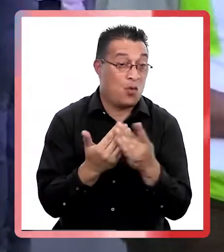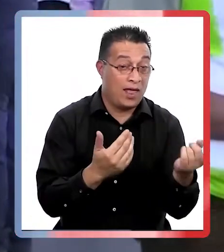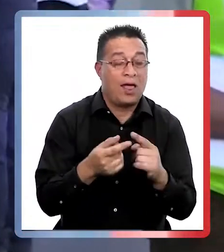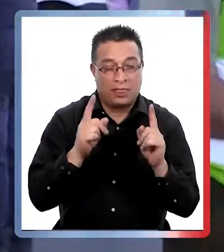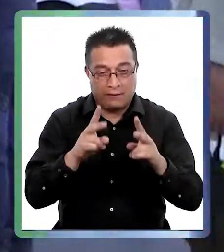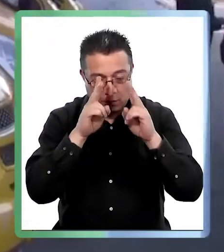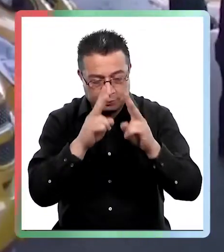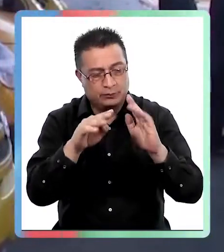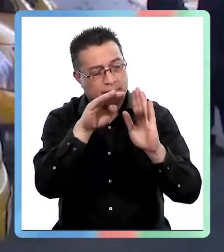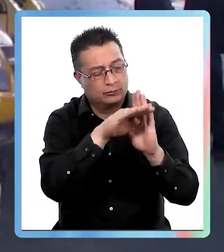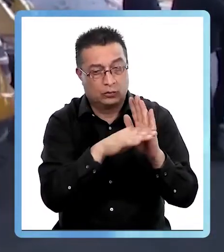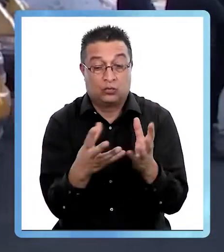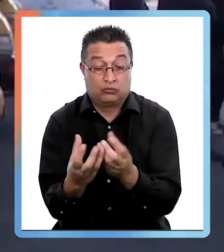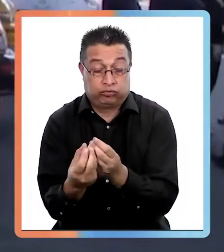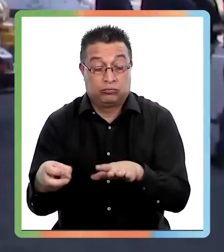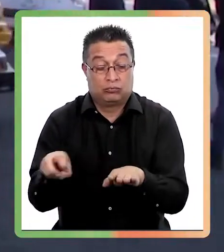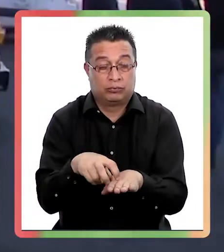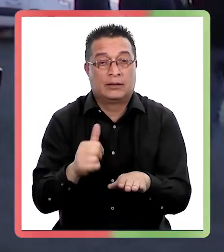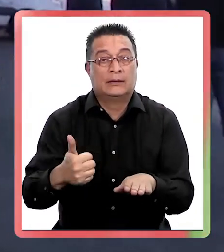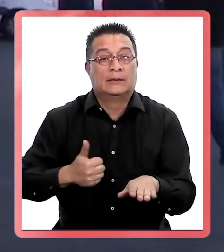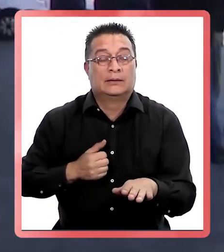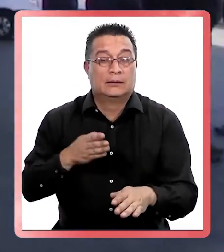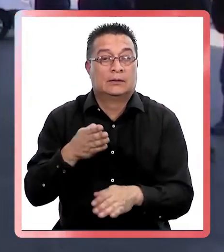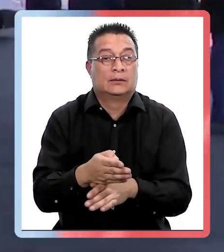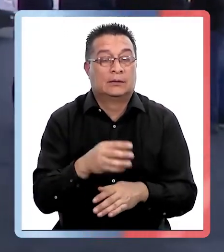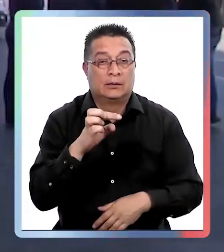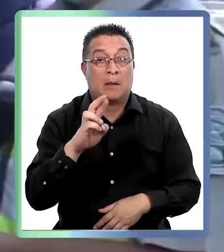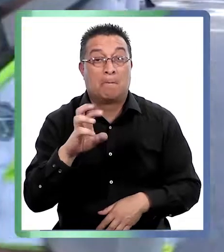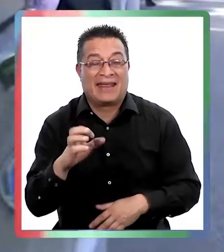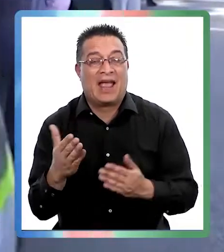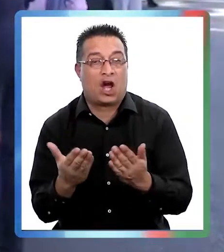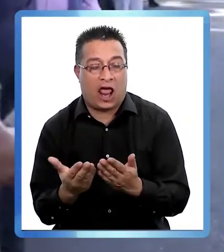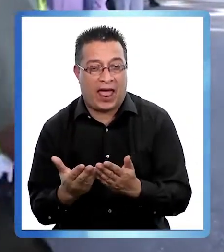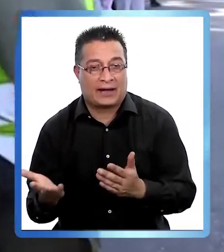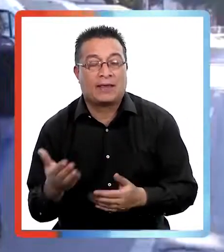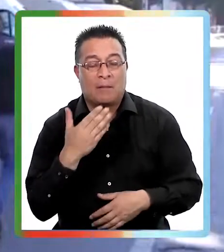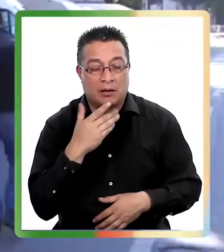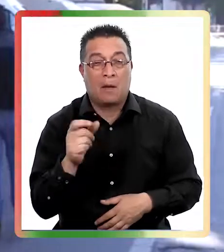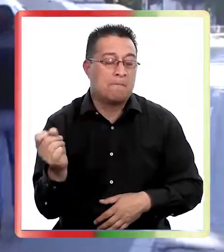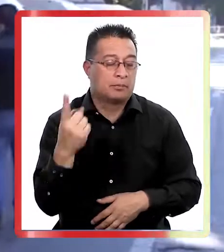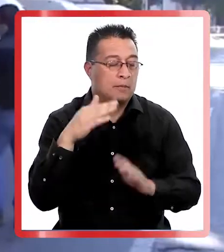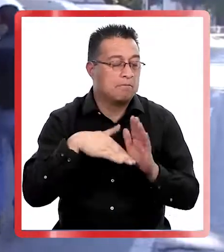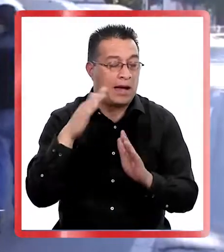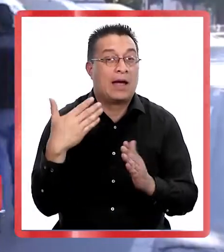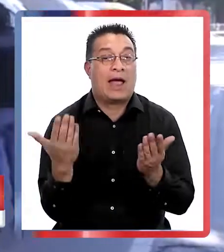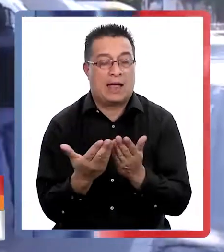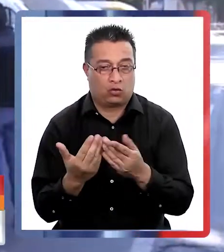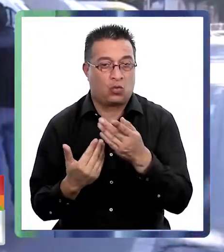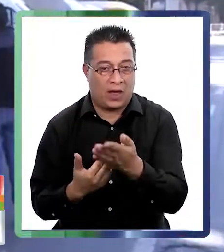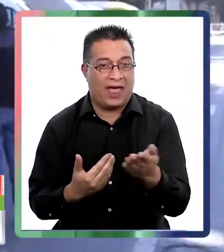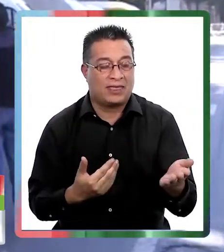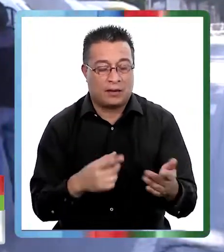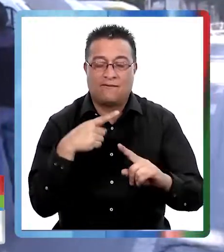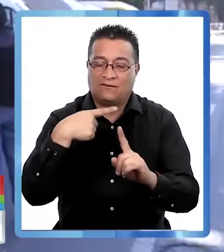debe respetar las medidas de aforo y de asistentes en caso de preescolares. Prioridad a nuestros alumnos y tratar de darle